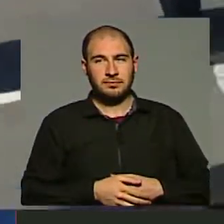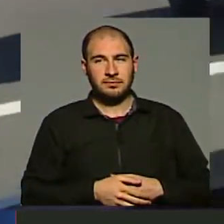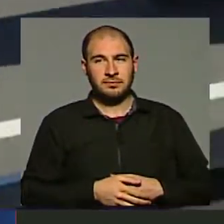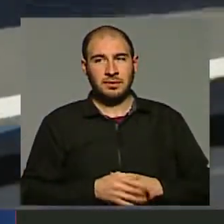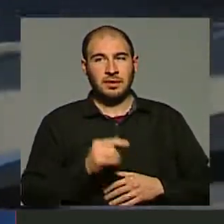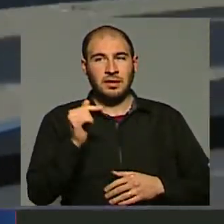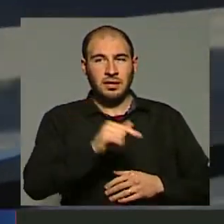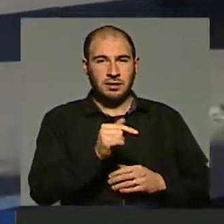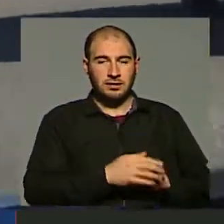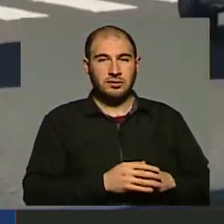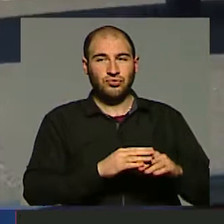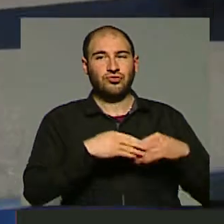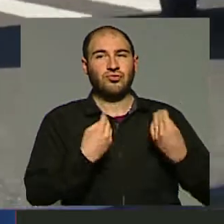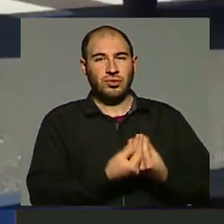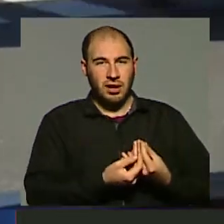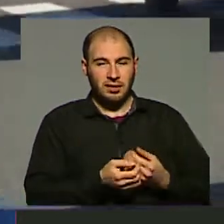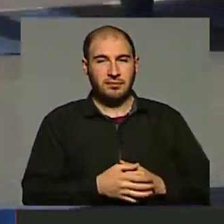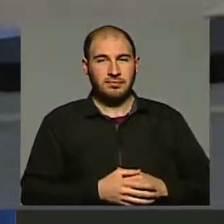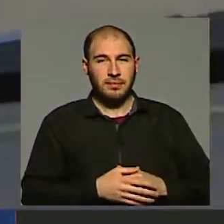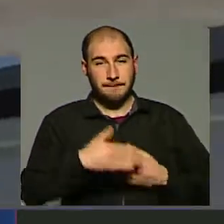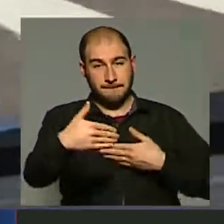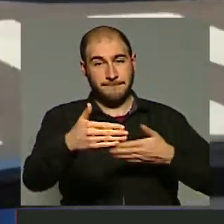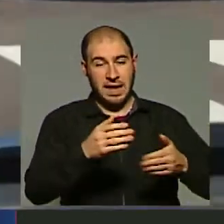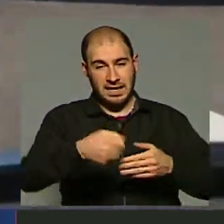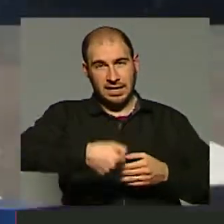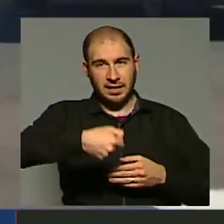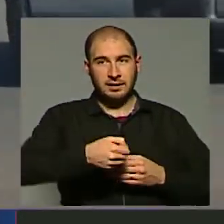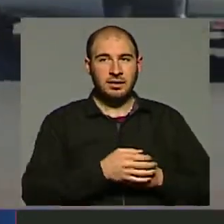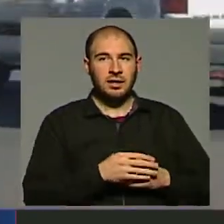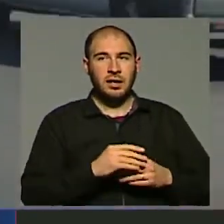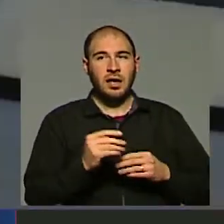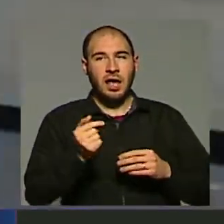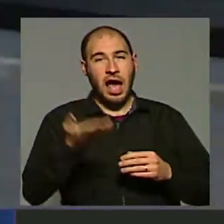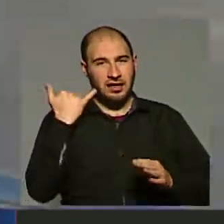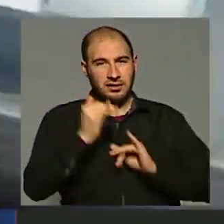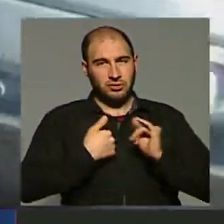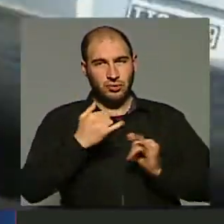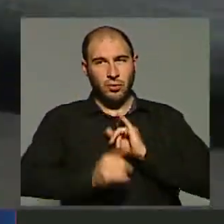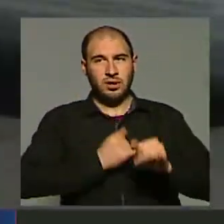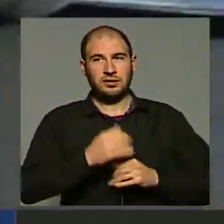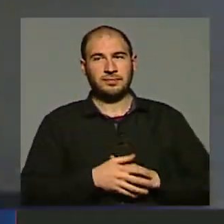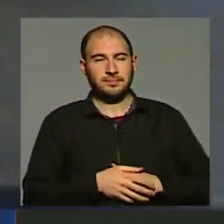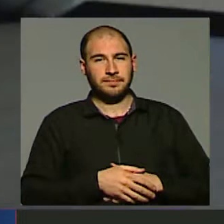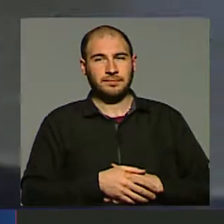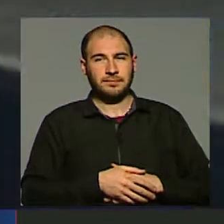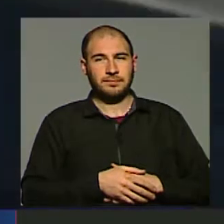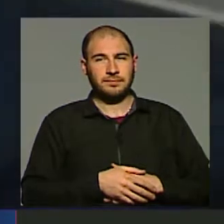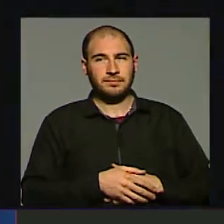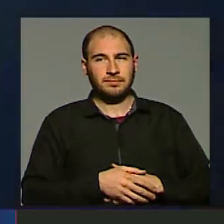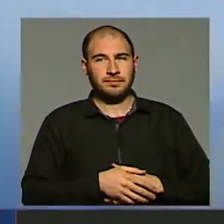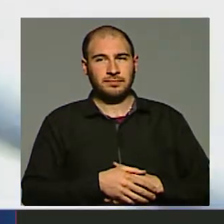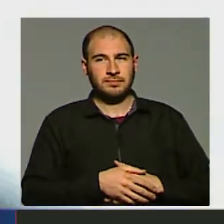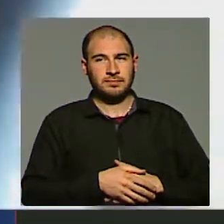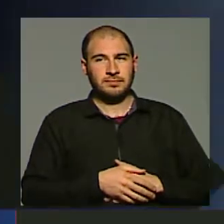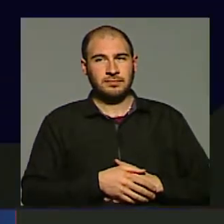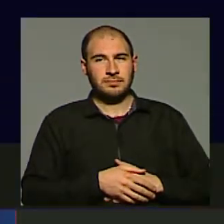Con eso fue el total, con la valija, el monto que mencioné anteriormente.